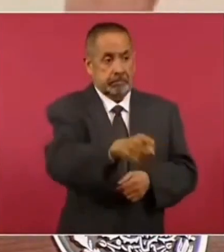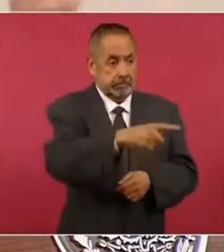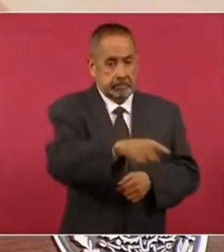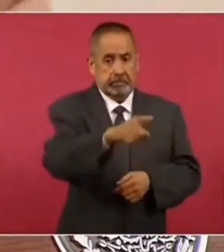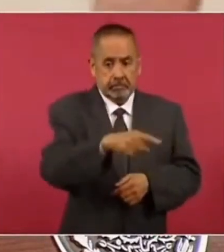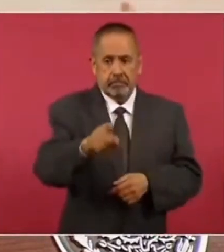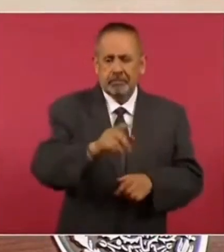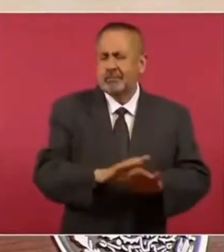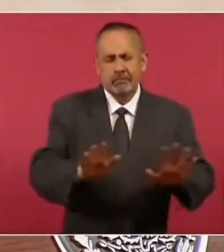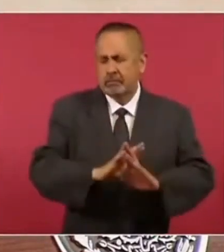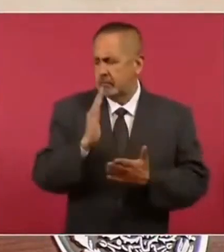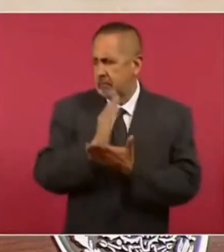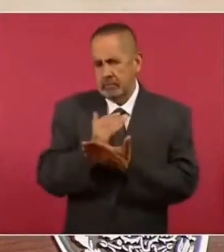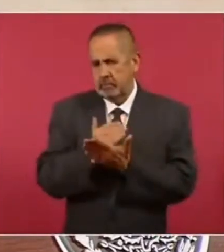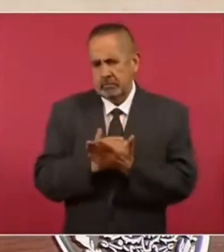a empresas